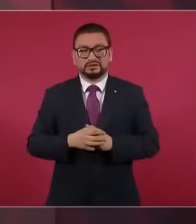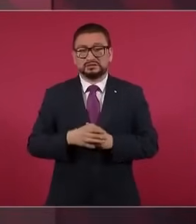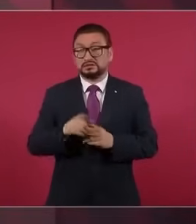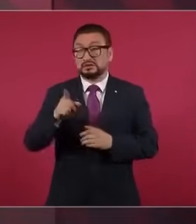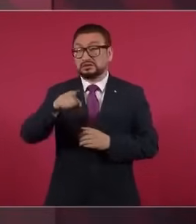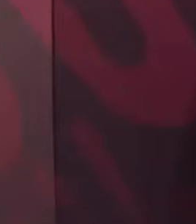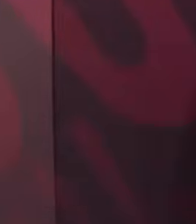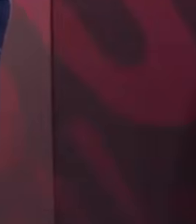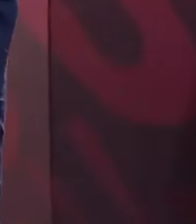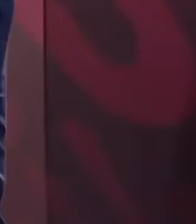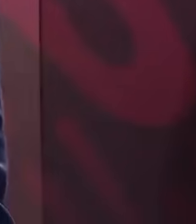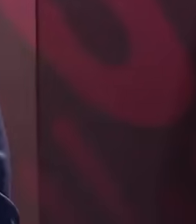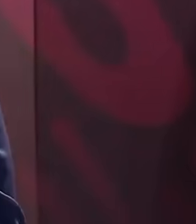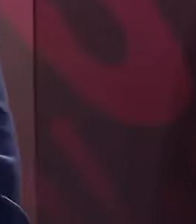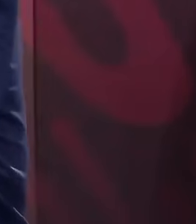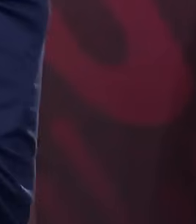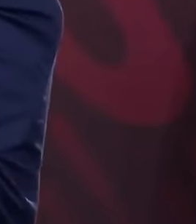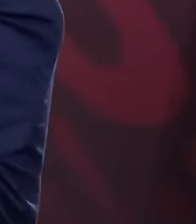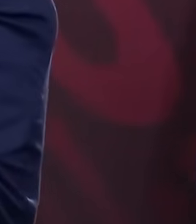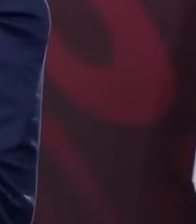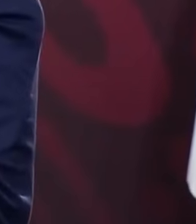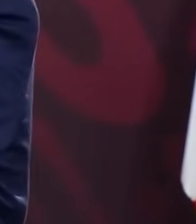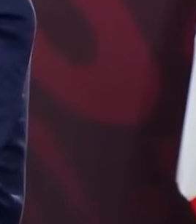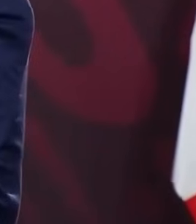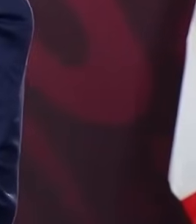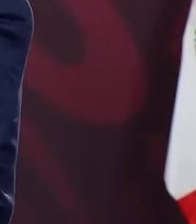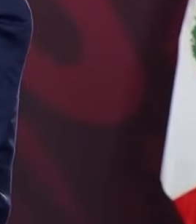ganaron los que estaban a favor de la transformación?